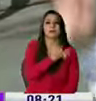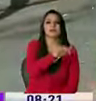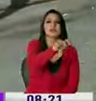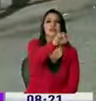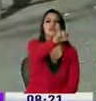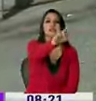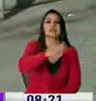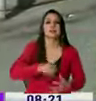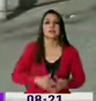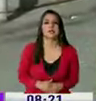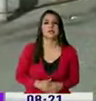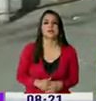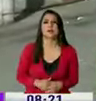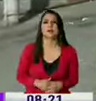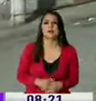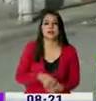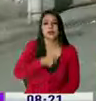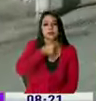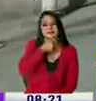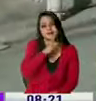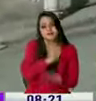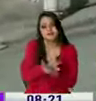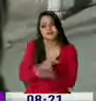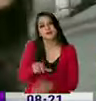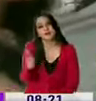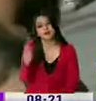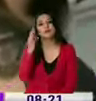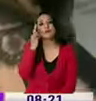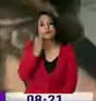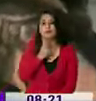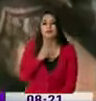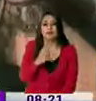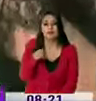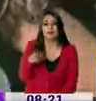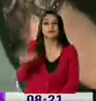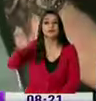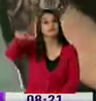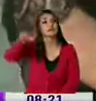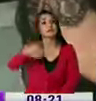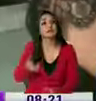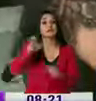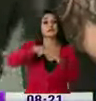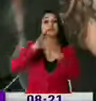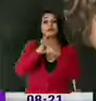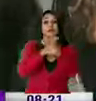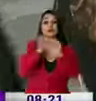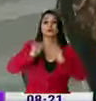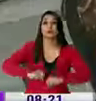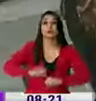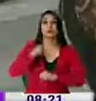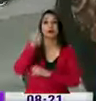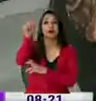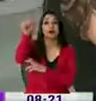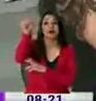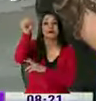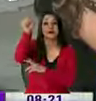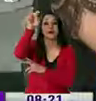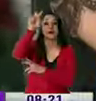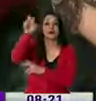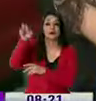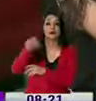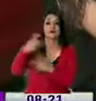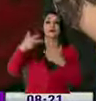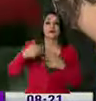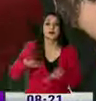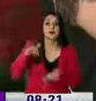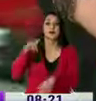cruzar tranquilamente el puente. Y otra señora comentó que coge el bus acá arriba, con el cual ya realiza